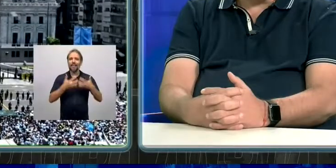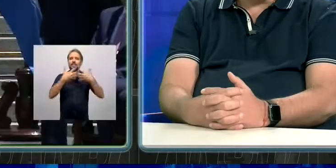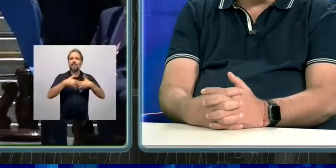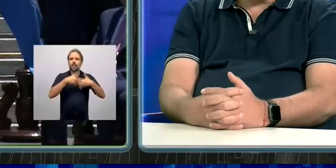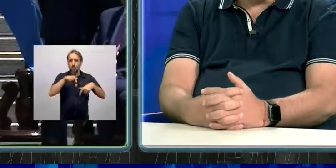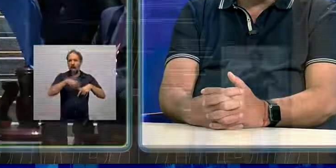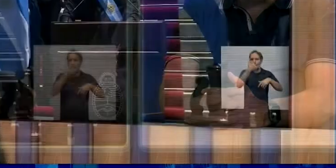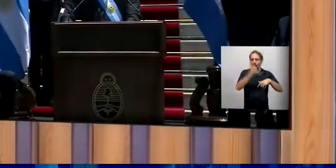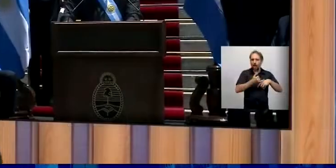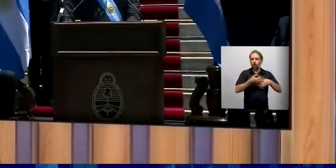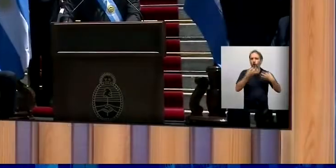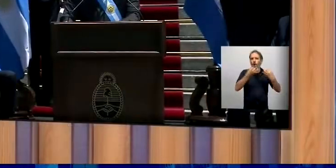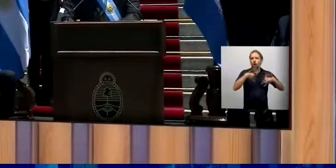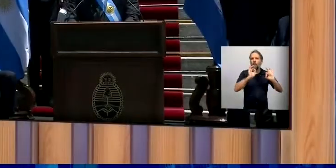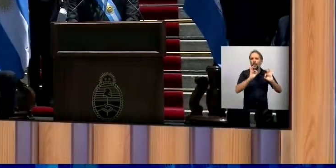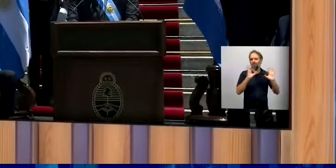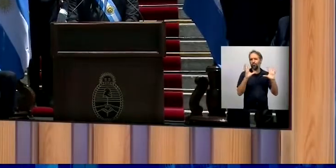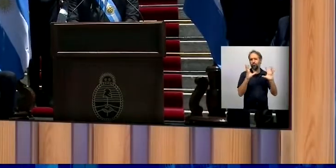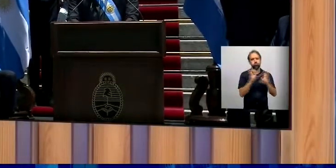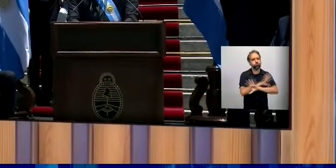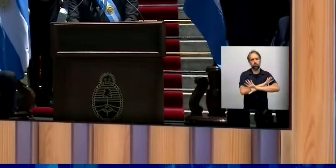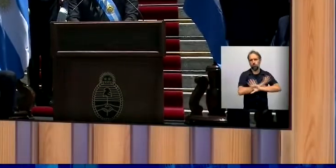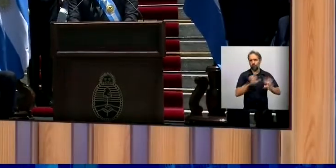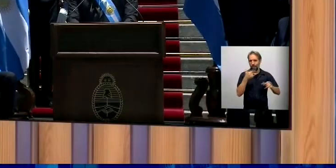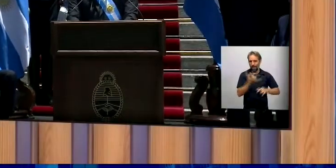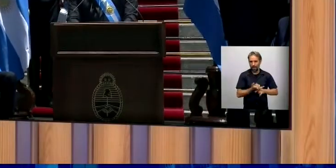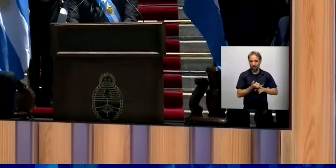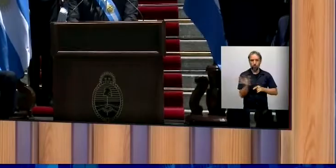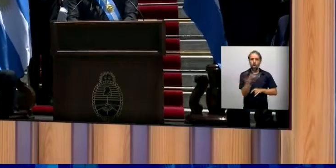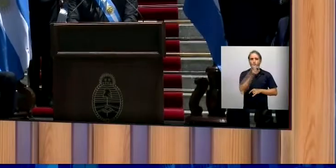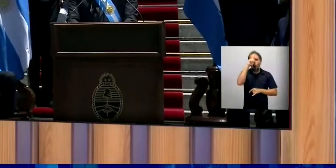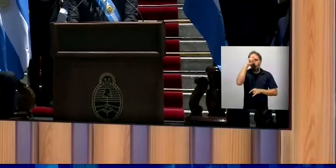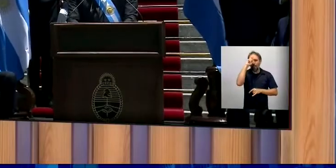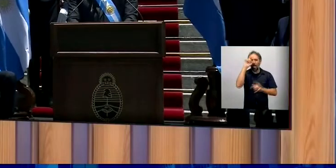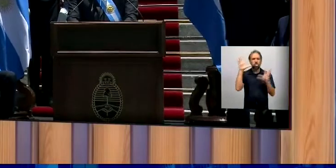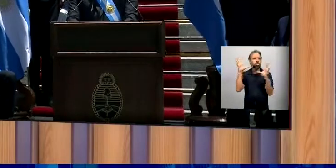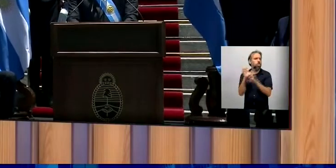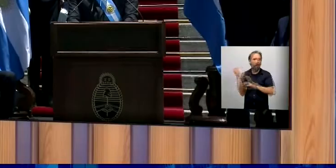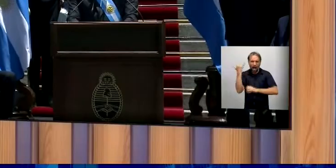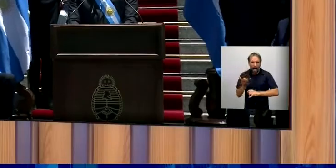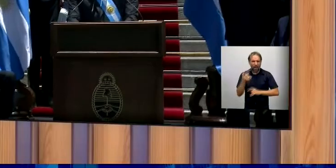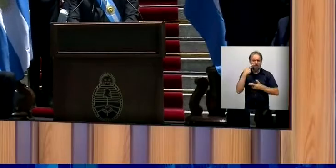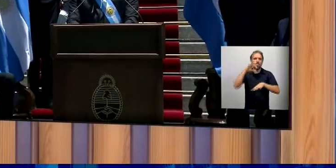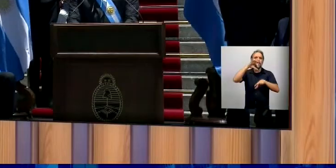concretas. Y es lo que aguardábamos que hiciera el ministro Caputo. ¿Qué va a pasar con eso?